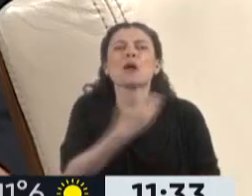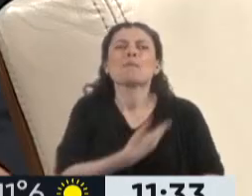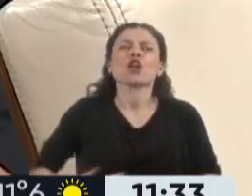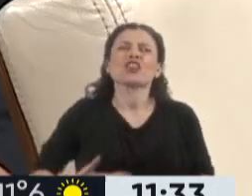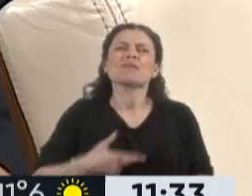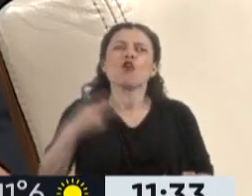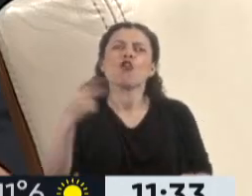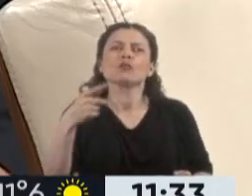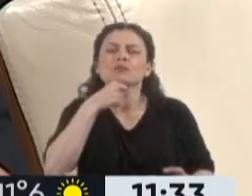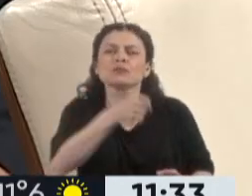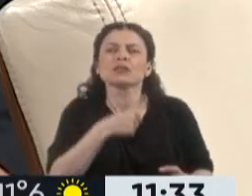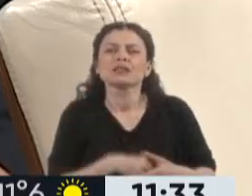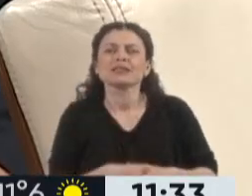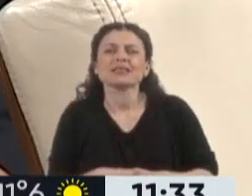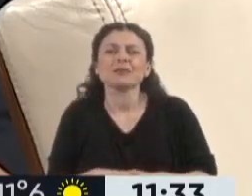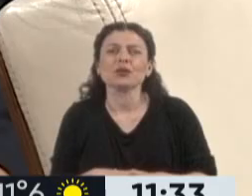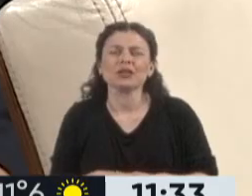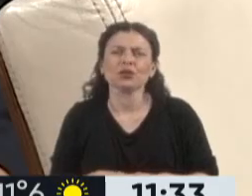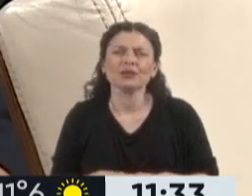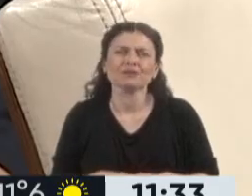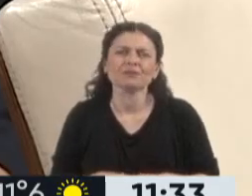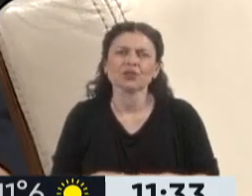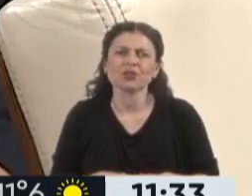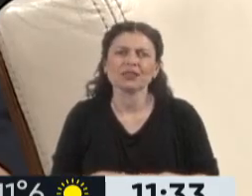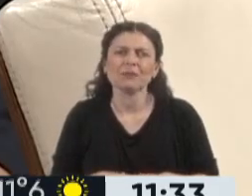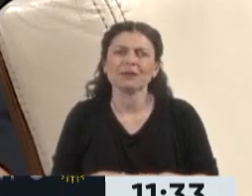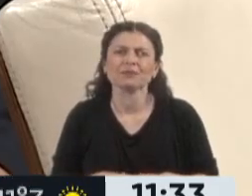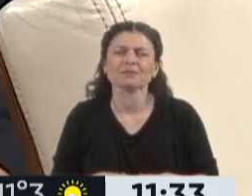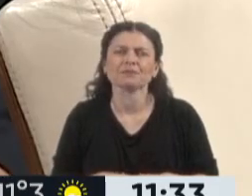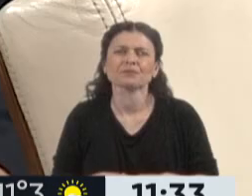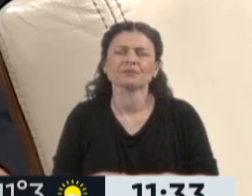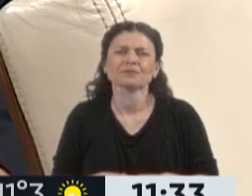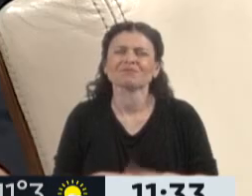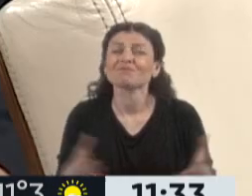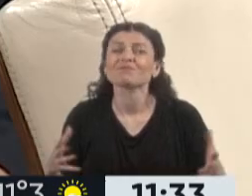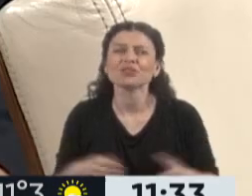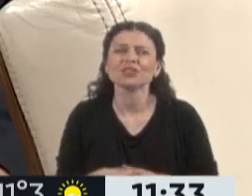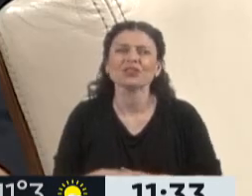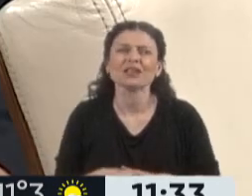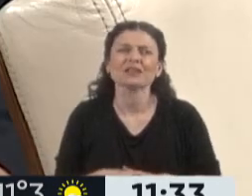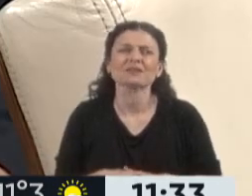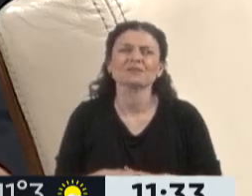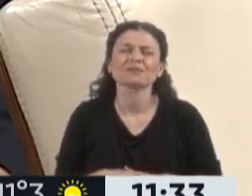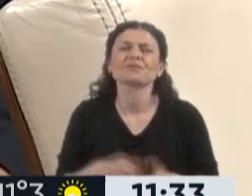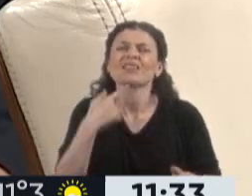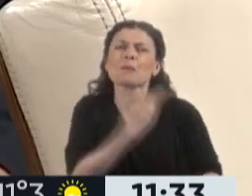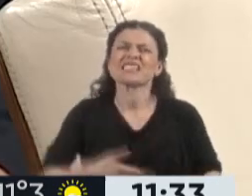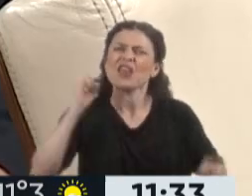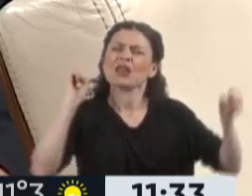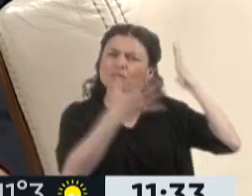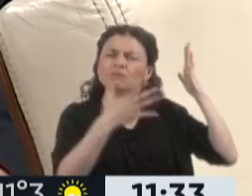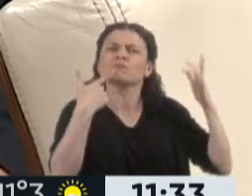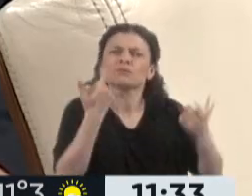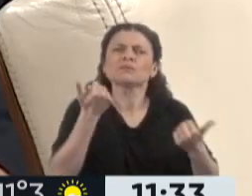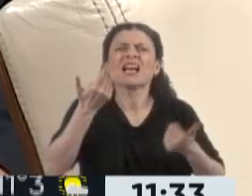la prensa ensobrada de Argentina tuviese influencia real, ¿usted cree que Javier Milei hubiese sido al presidente de la Nación de Argentina cuando tuvo a toda